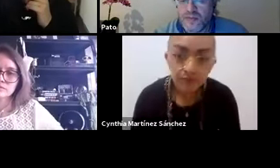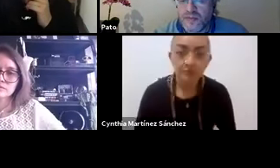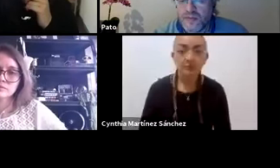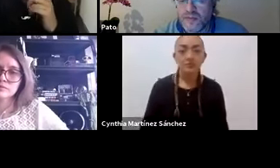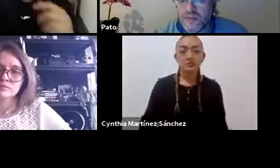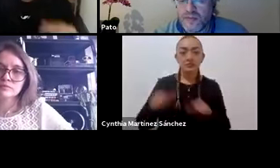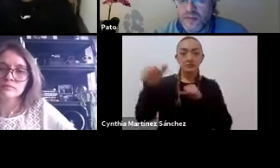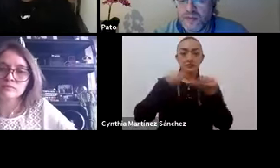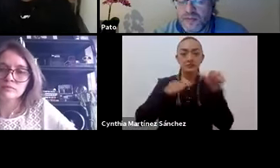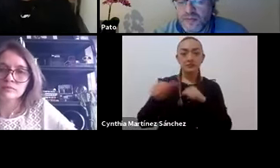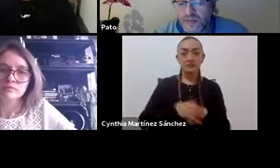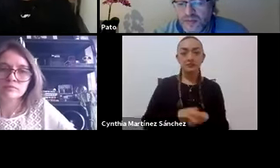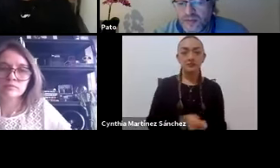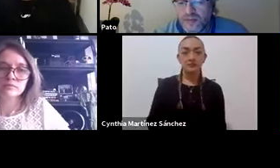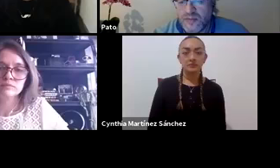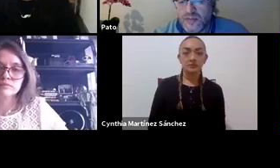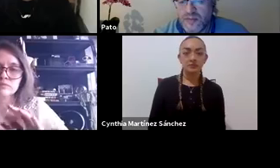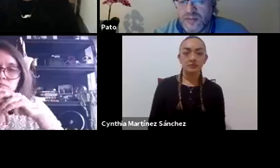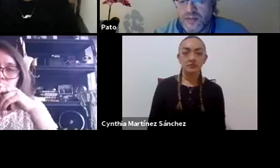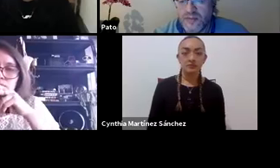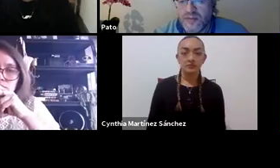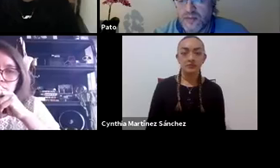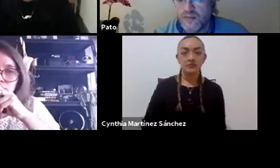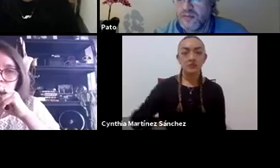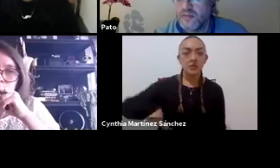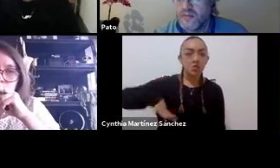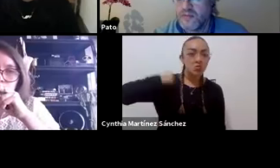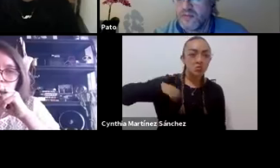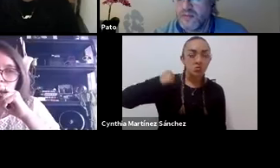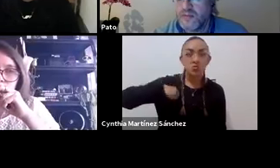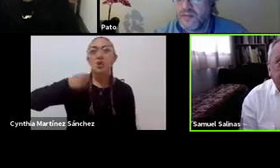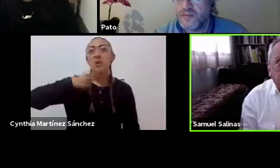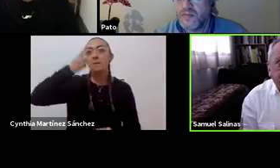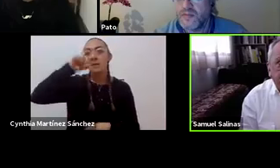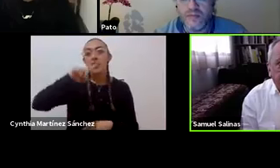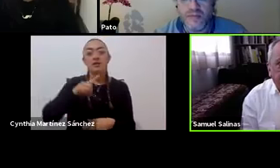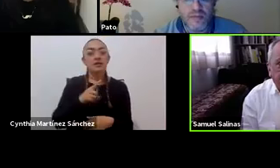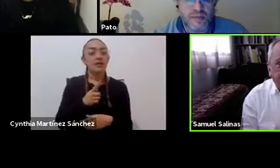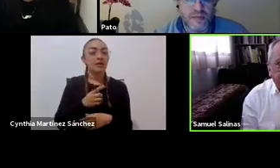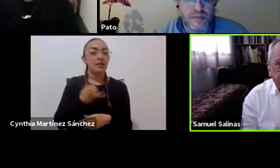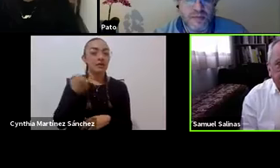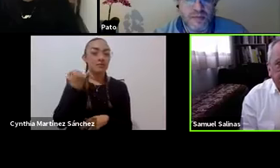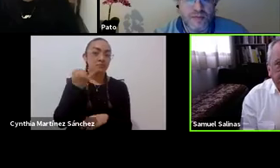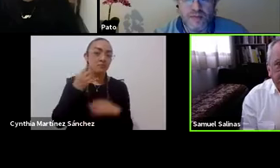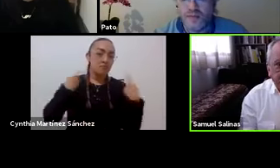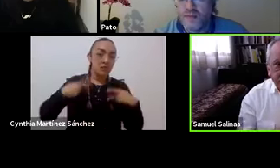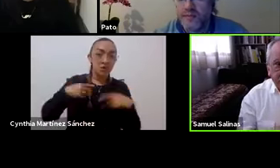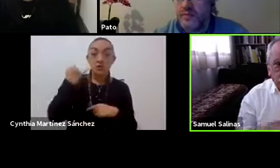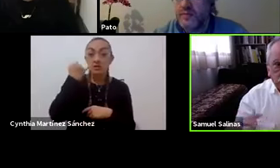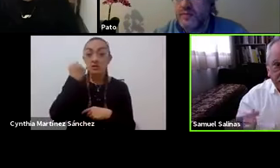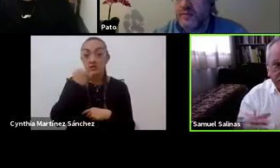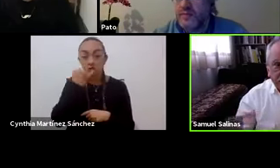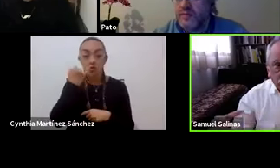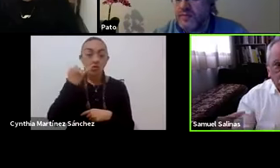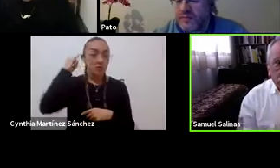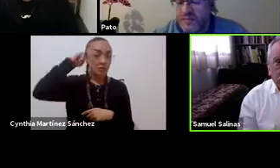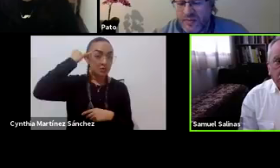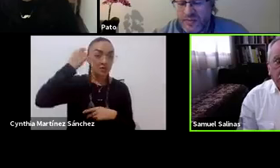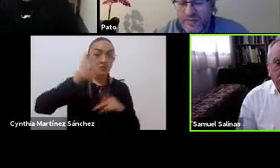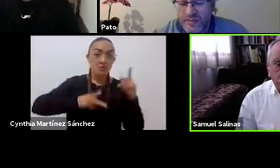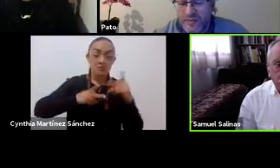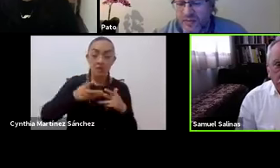tratado de que se incremente permanentemente la presencia de hablantes de lenguas indígenas. En Pilares estamos